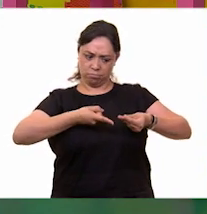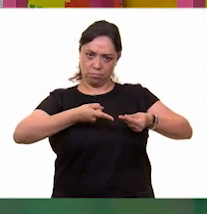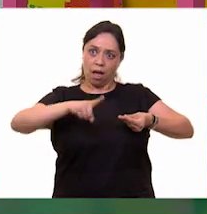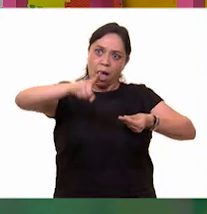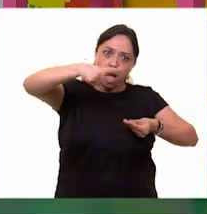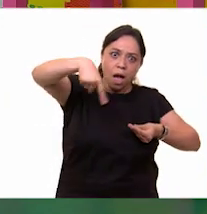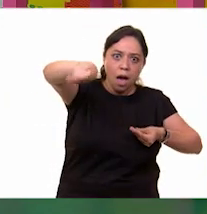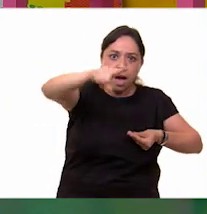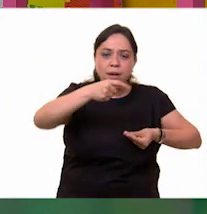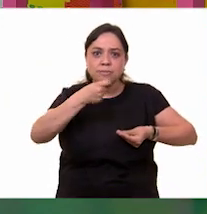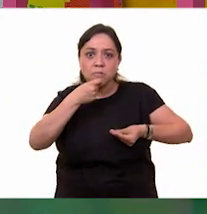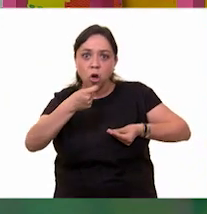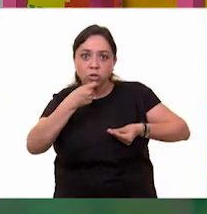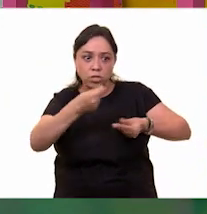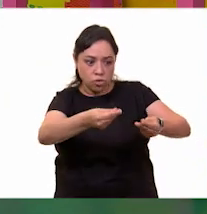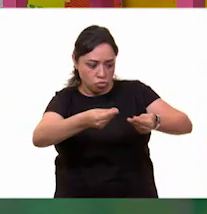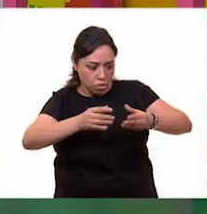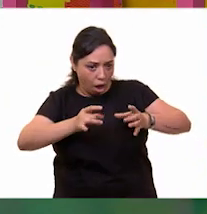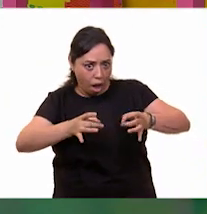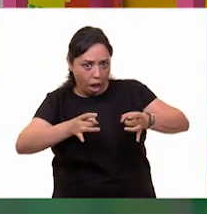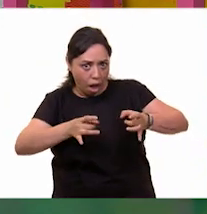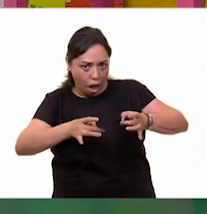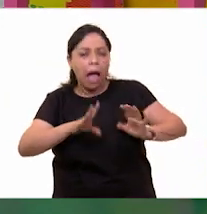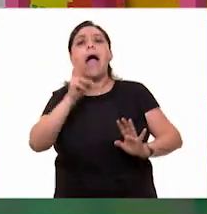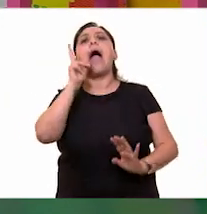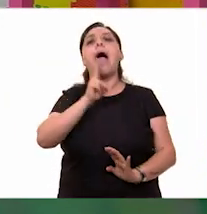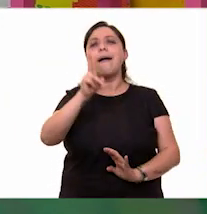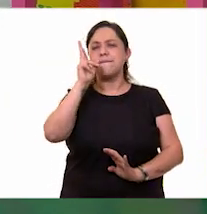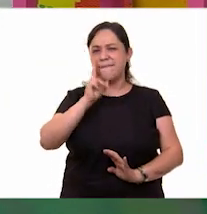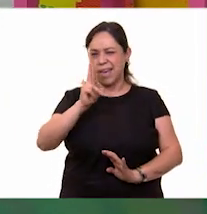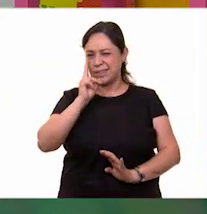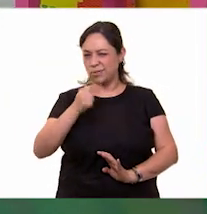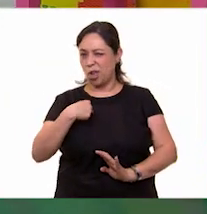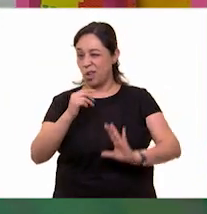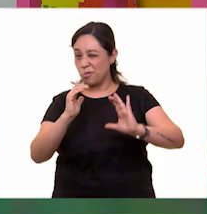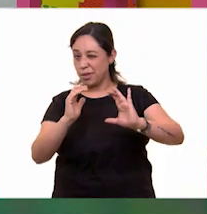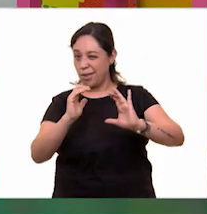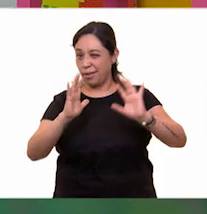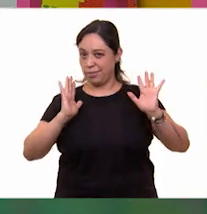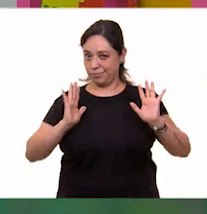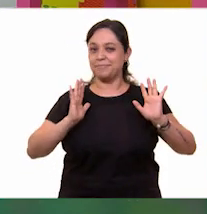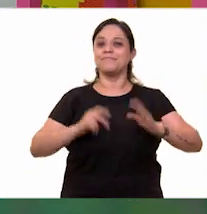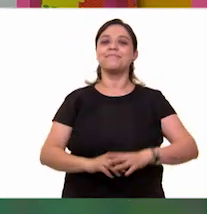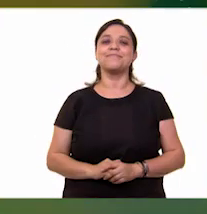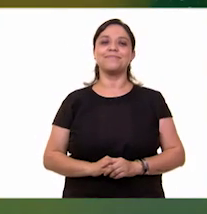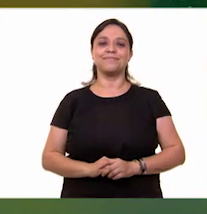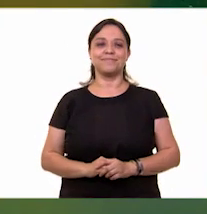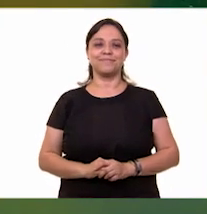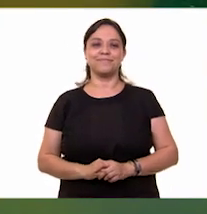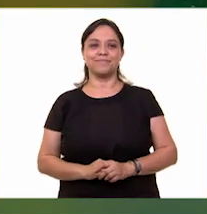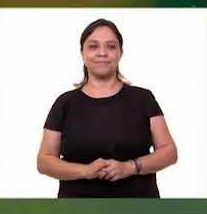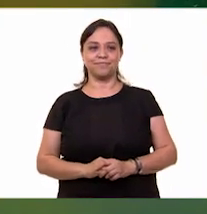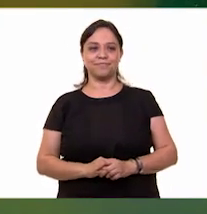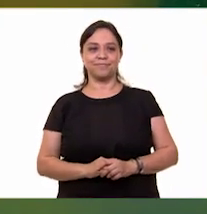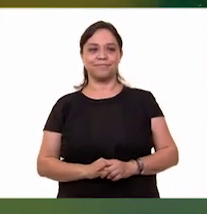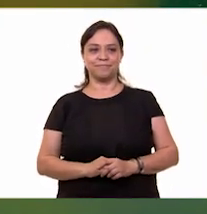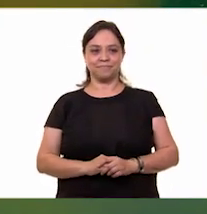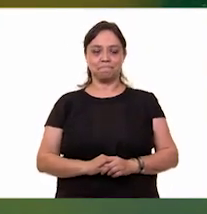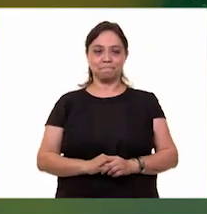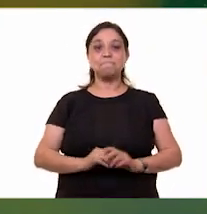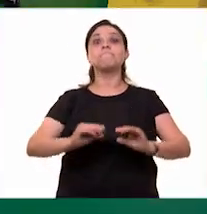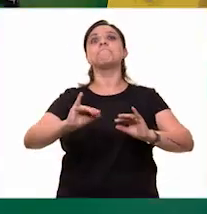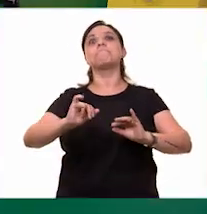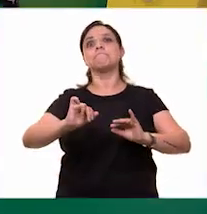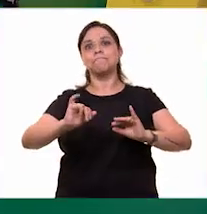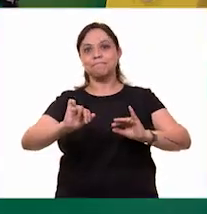las niñas y los niños, ¿verdad? Ah, voy a tomarlo con mucho cuidado, ¿eh? A ver, ajá. Ah, claro,